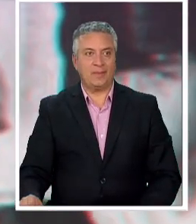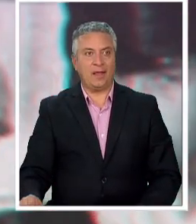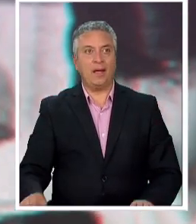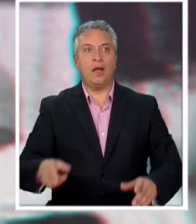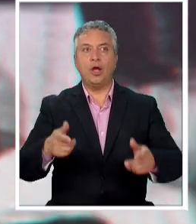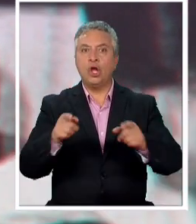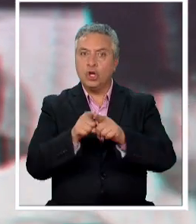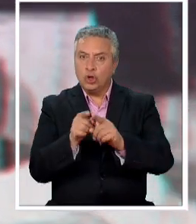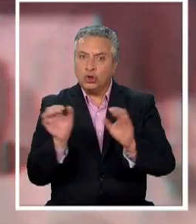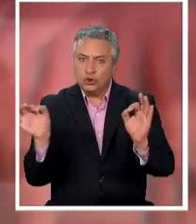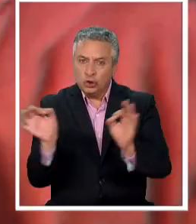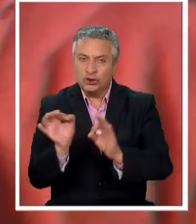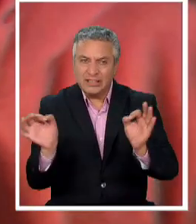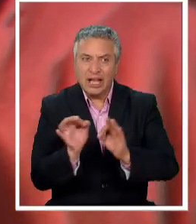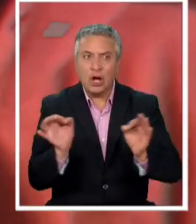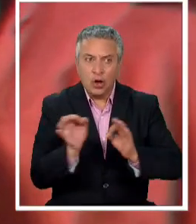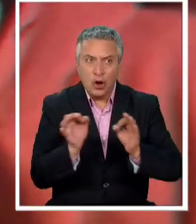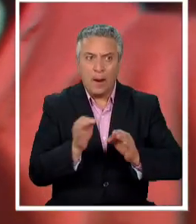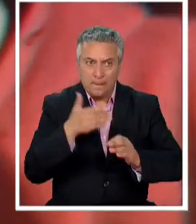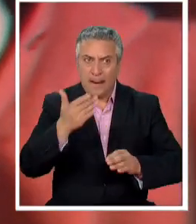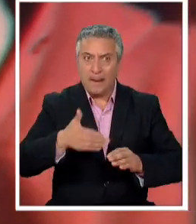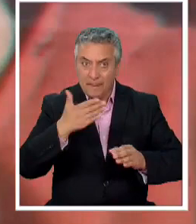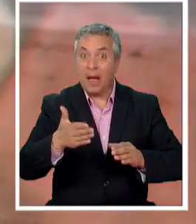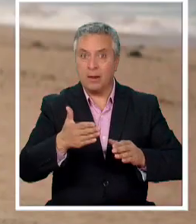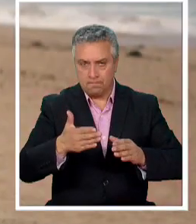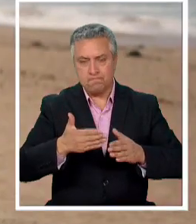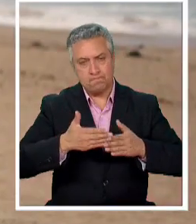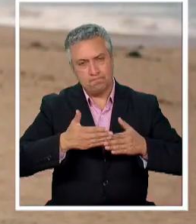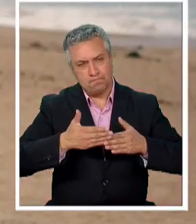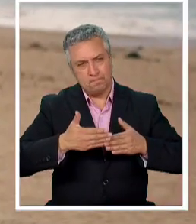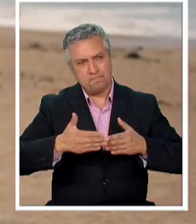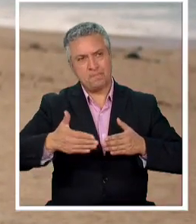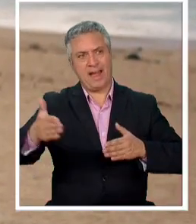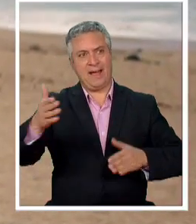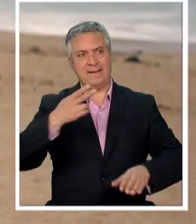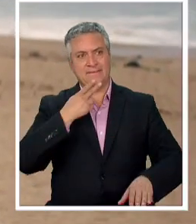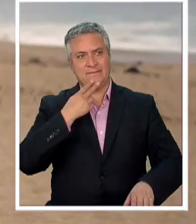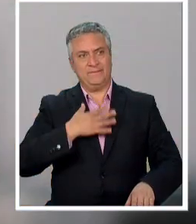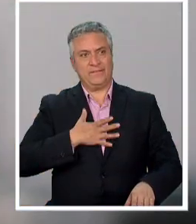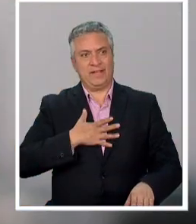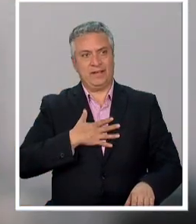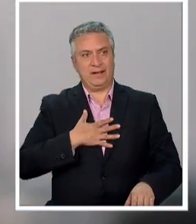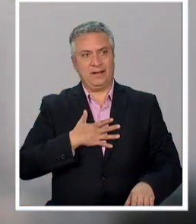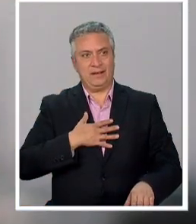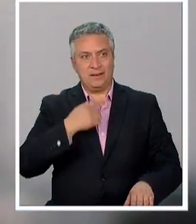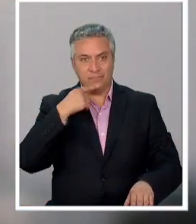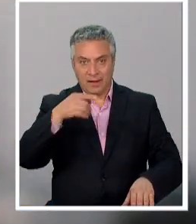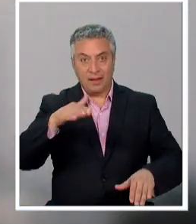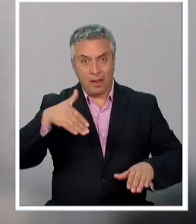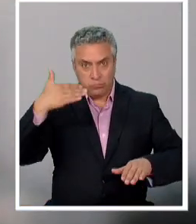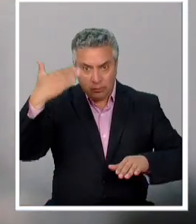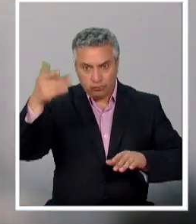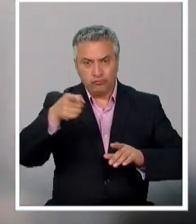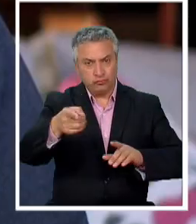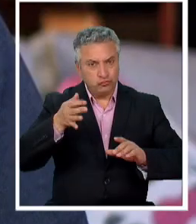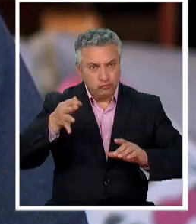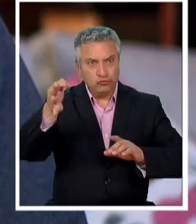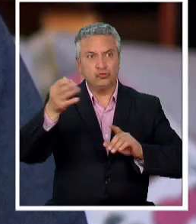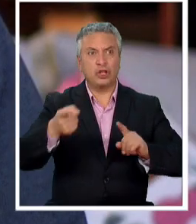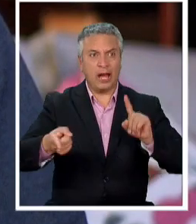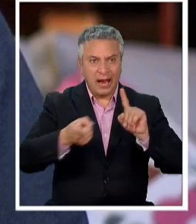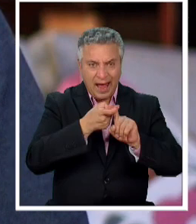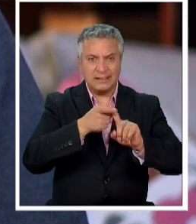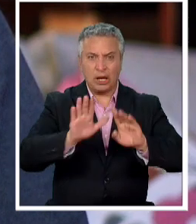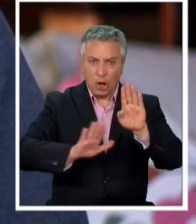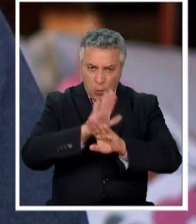Consejos que trascendieron y fueron mucho más allá de la cancha. Que se cuidaran, el día que se casen, se casaran, que cuidaran a sus